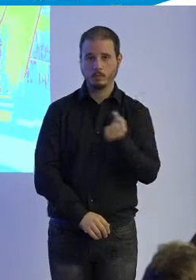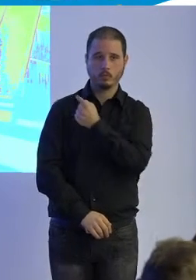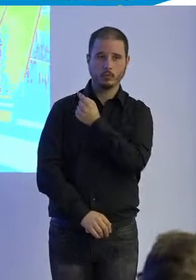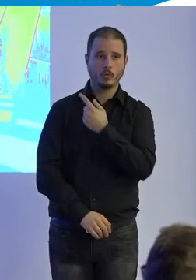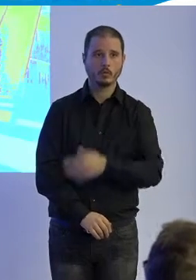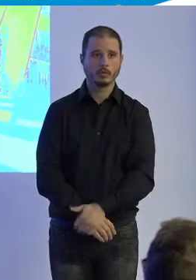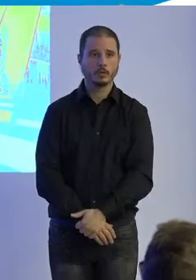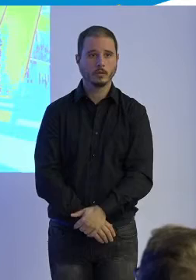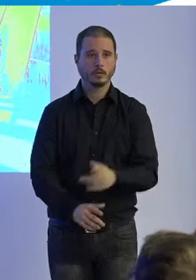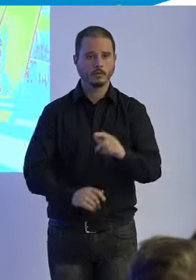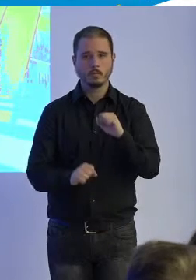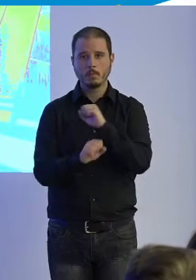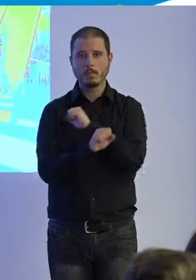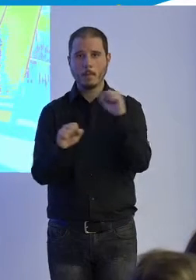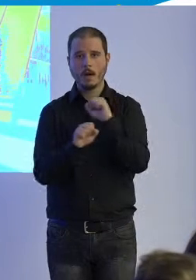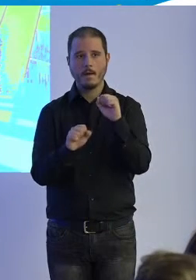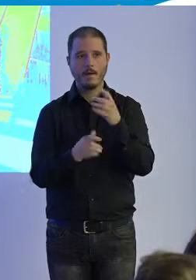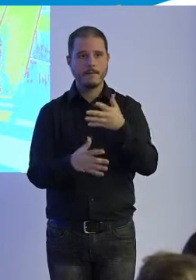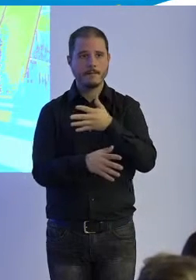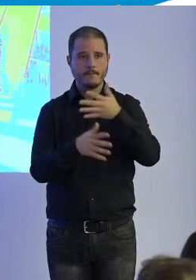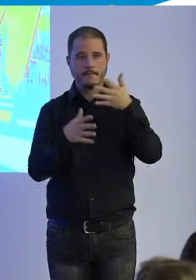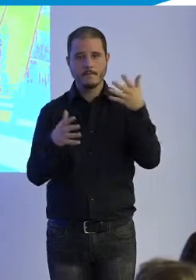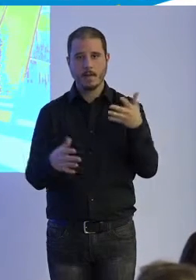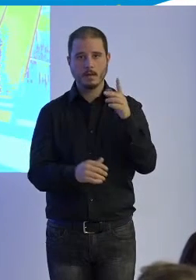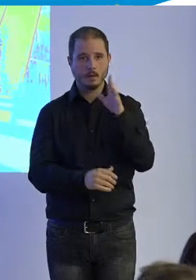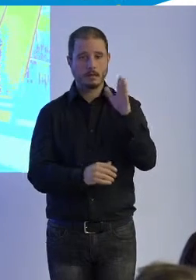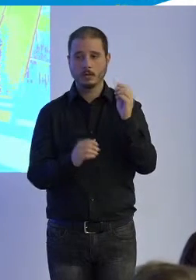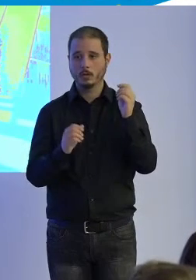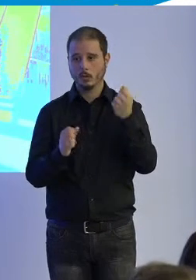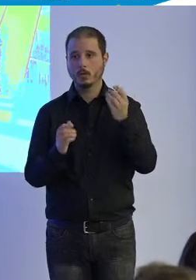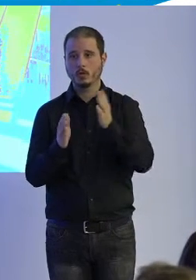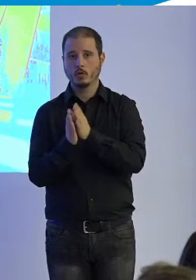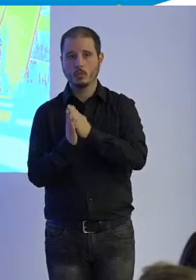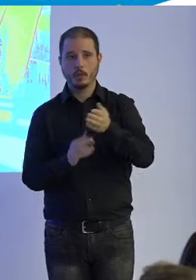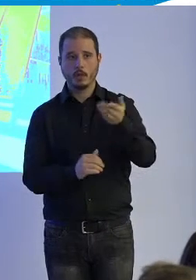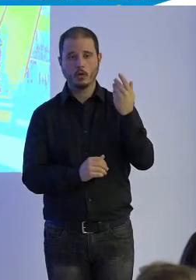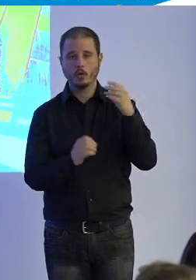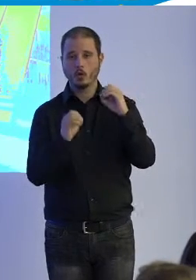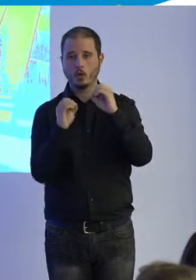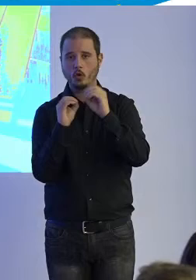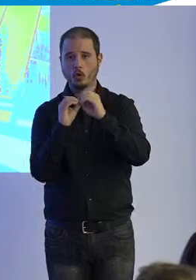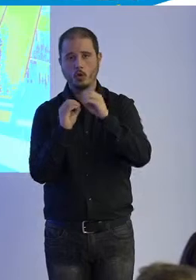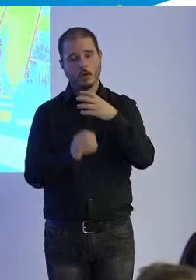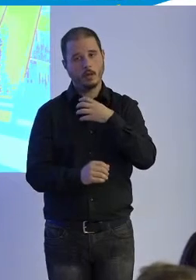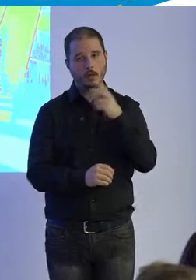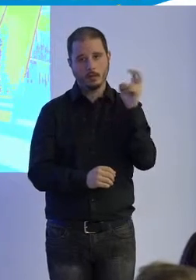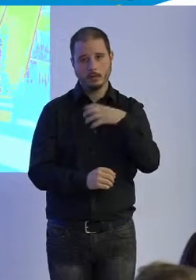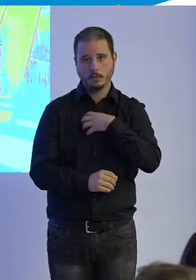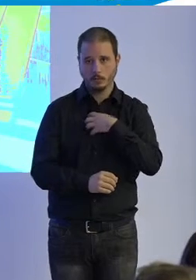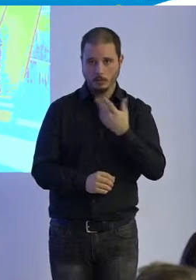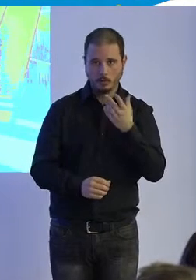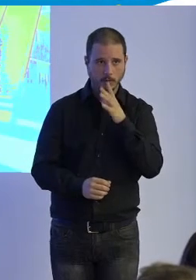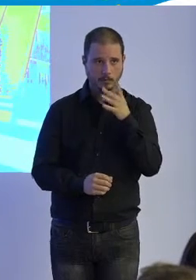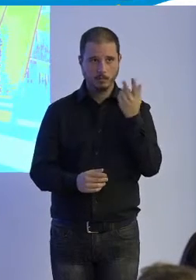enorme, y el compañero que ha fallado de Google podría hablar mucho de esto, voy a intentar sustituirlo por la cantidad de cosas que voy a decir de